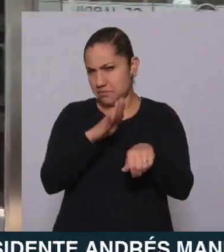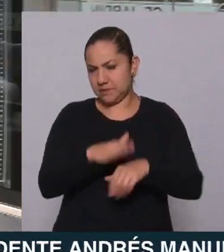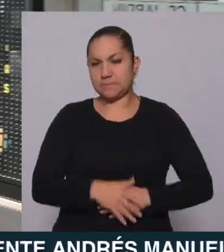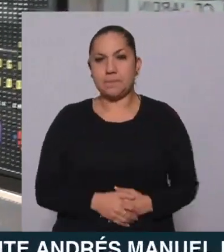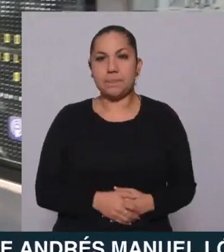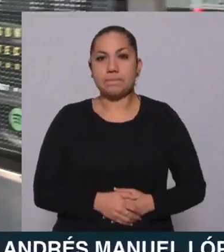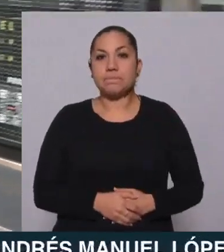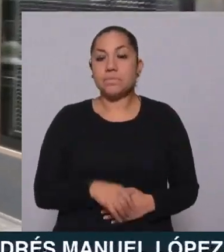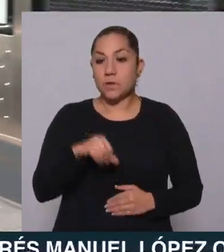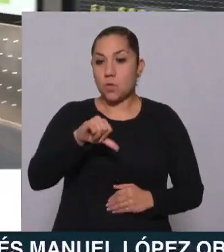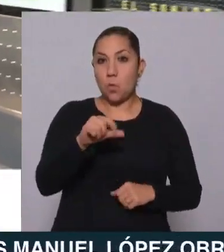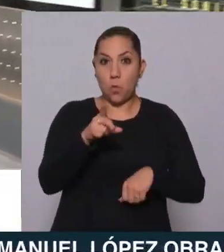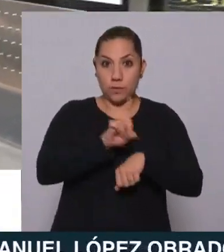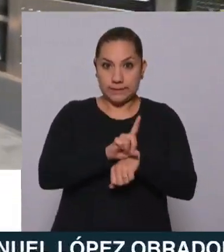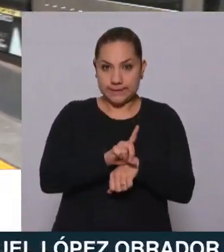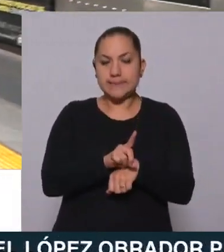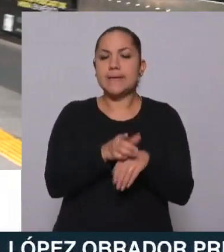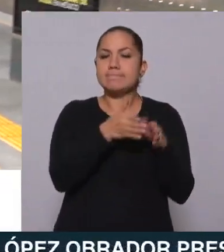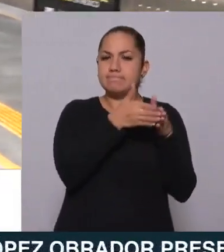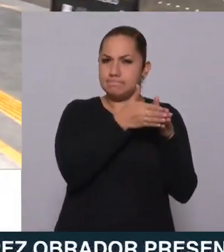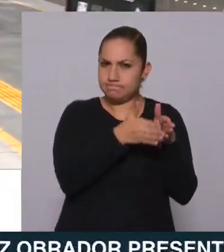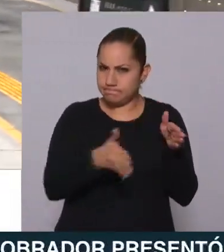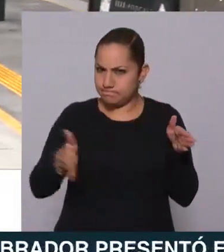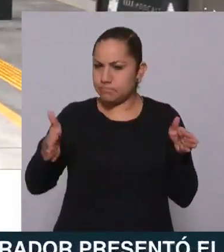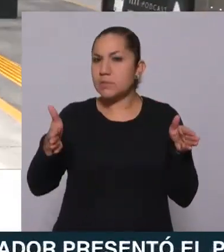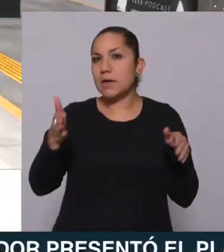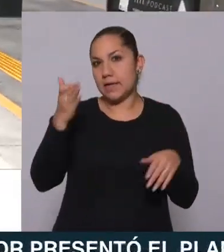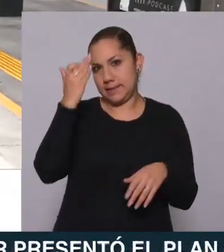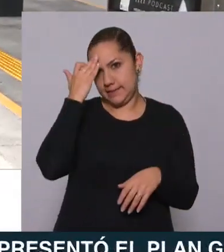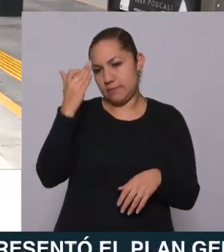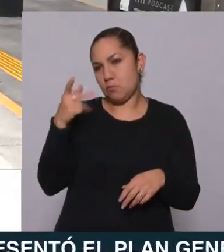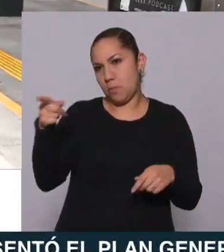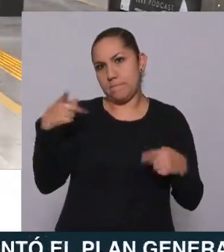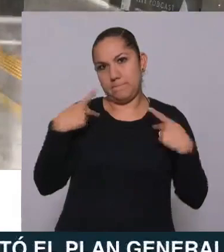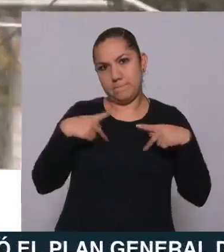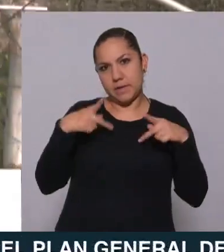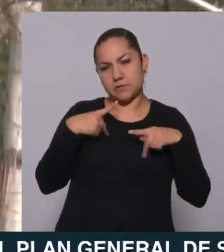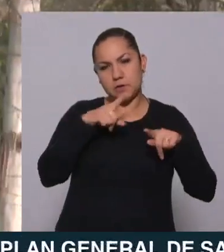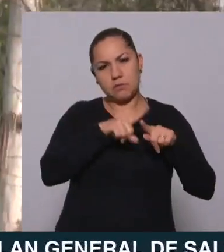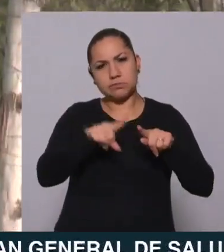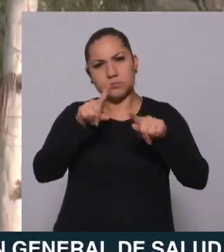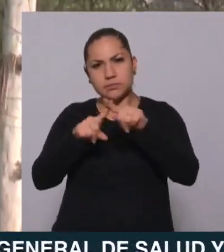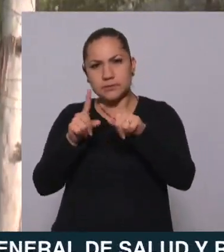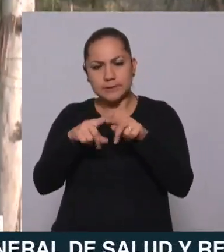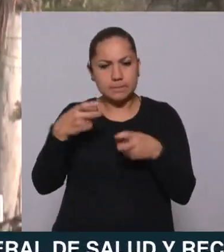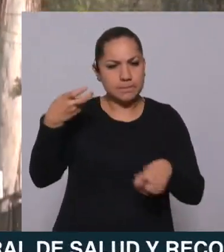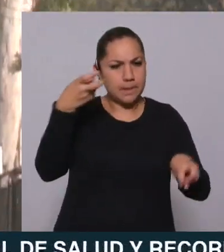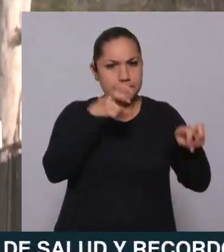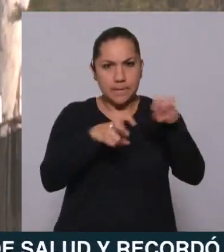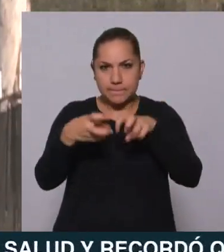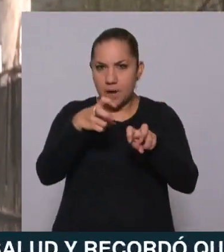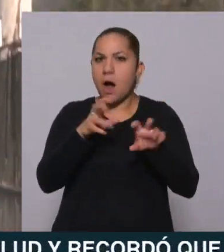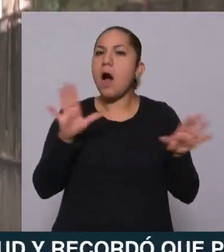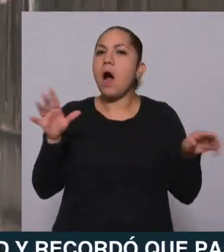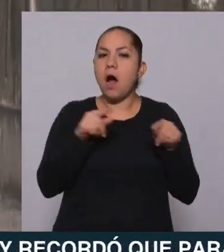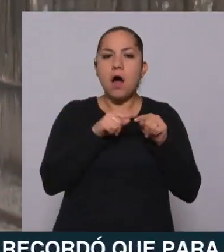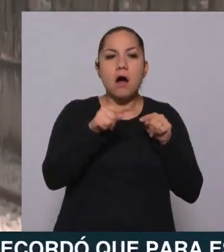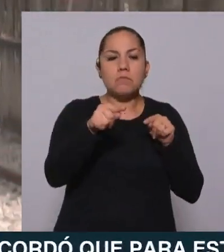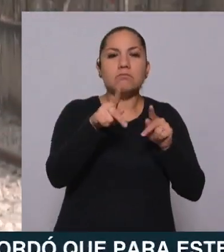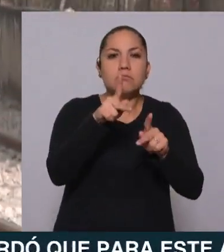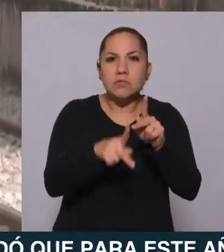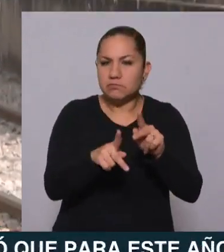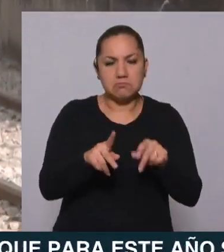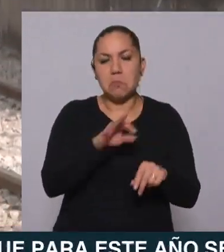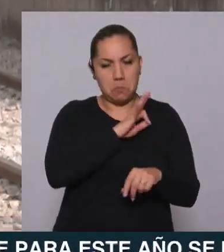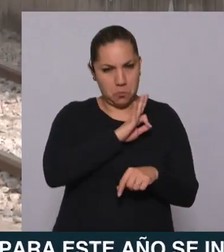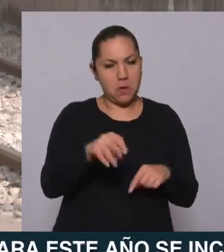A partir de hoy, 105,000 usuarios que usan el tren ligero diariamente podrán realizar el recorrido completo de Tasqueña